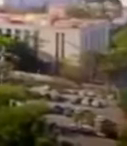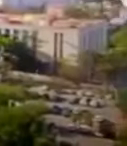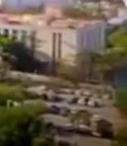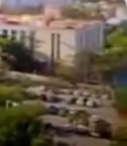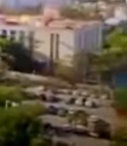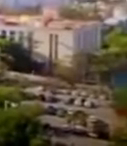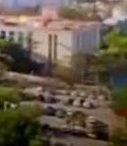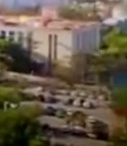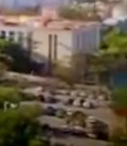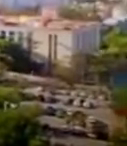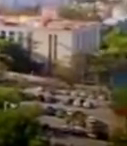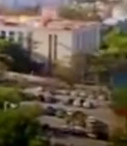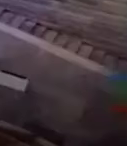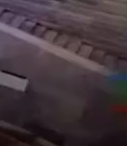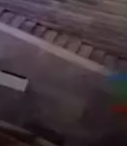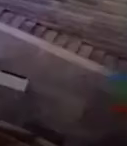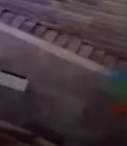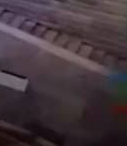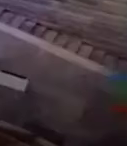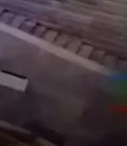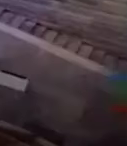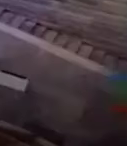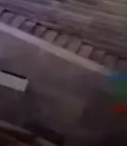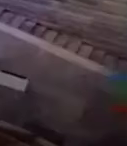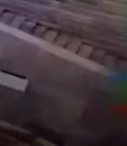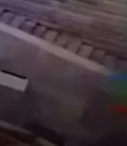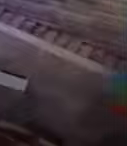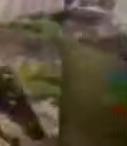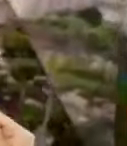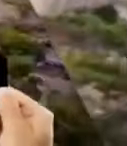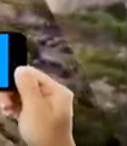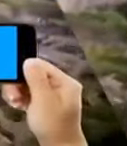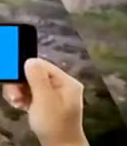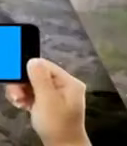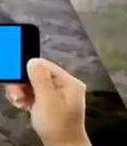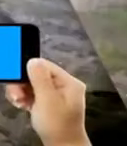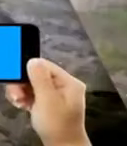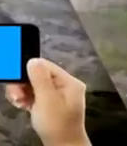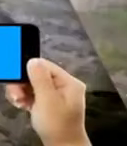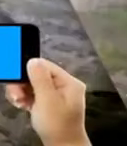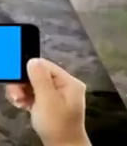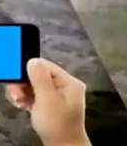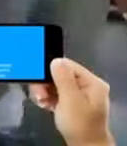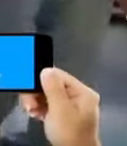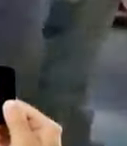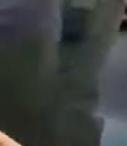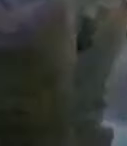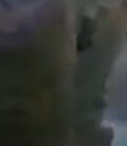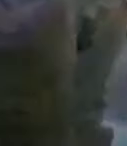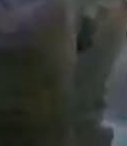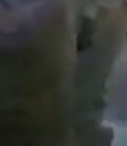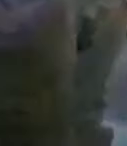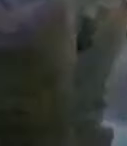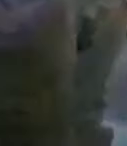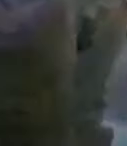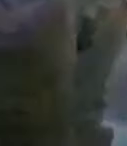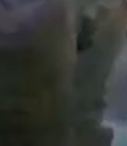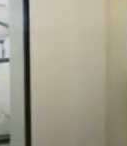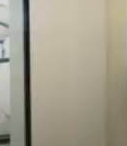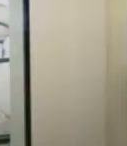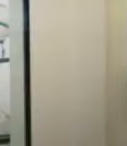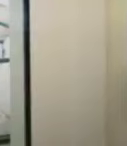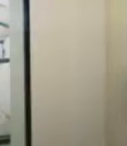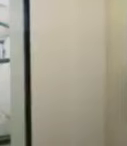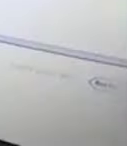Central de Trabajadores de Cuba y sus sindicatos nacionales convocan de forma virtual a nuestro pueblo a celebrar el